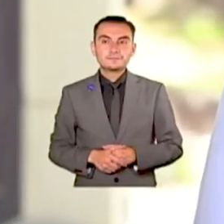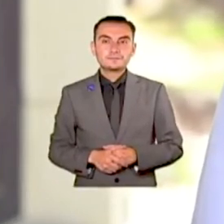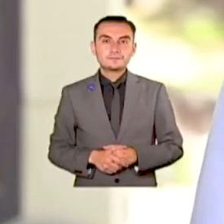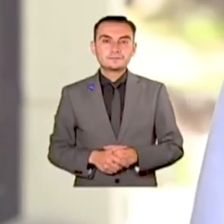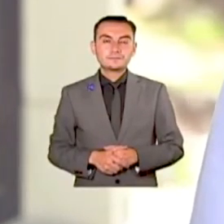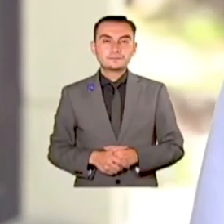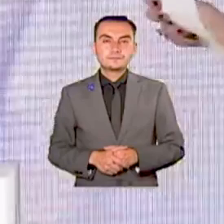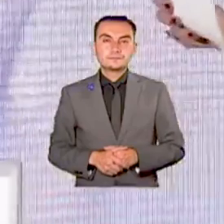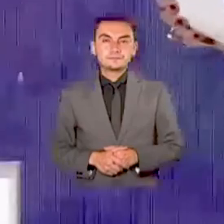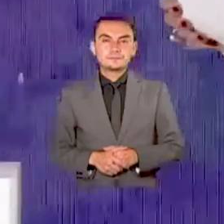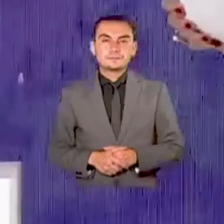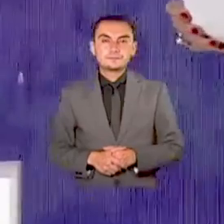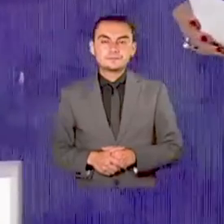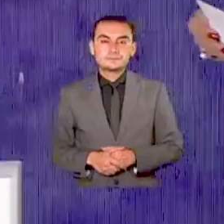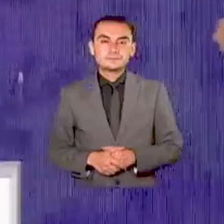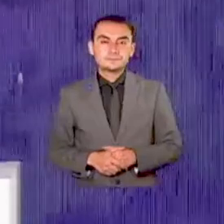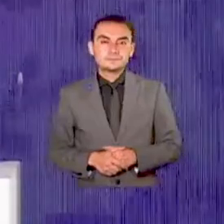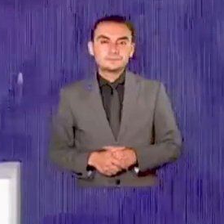pasado?